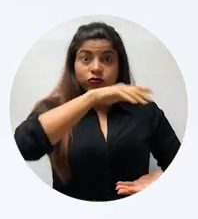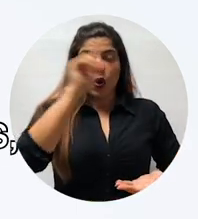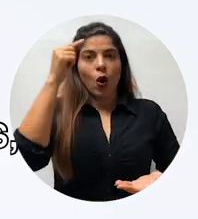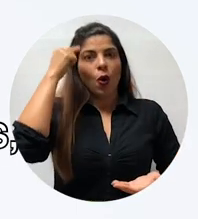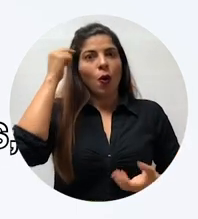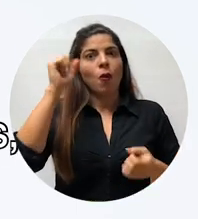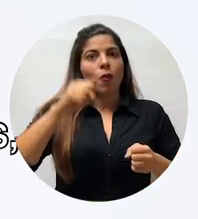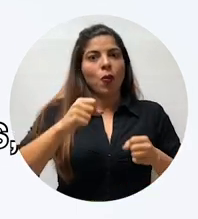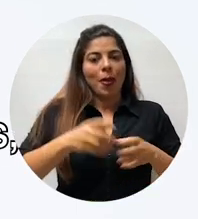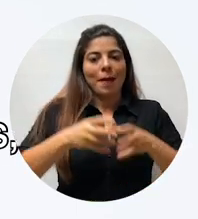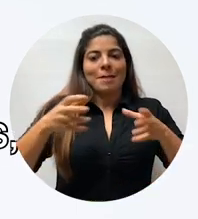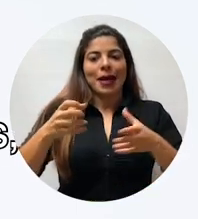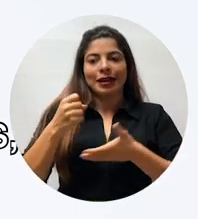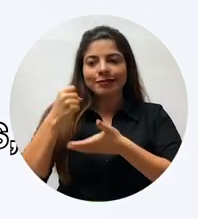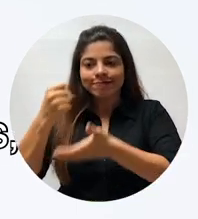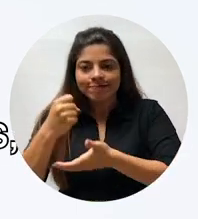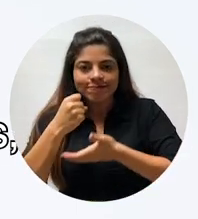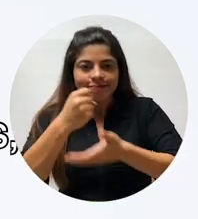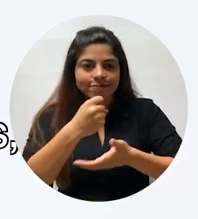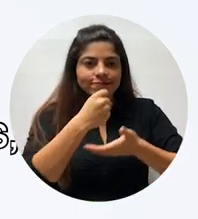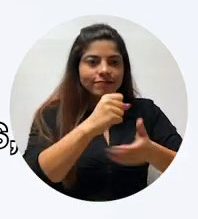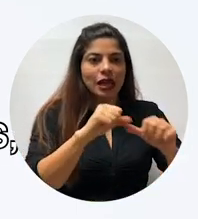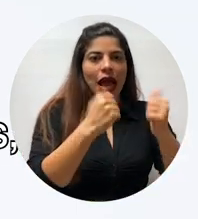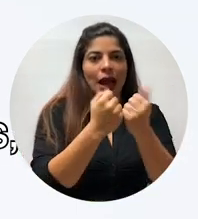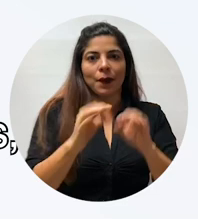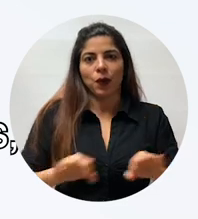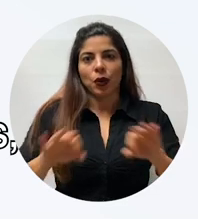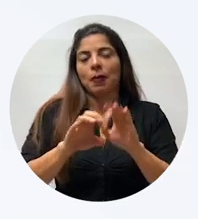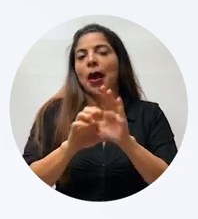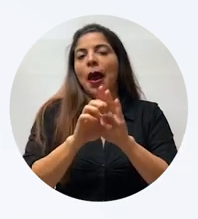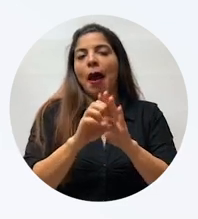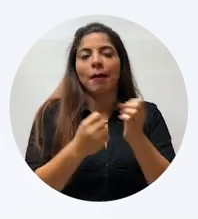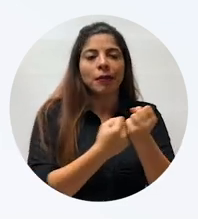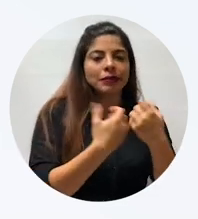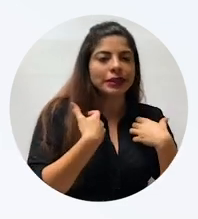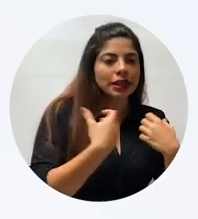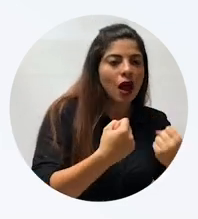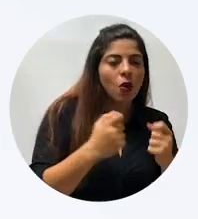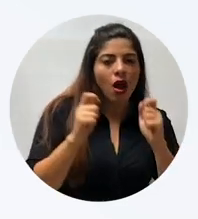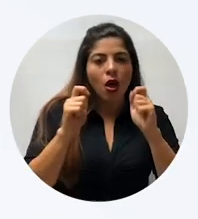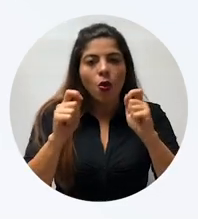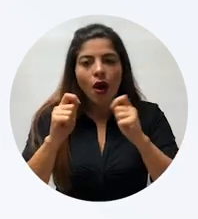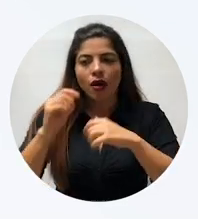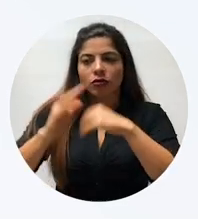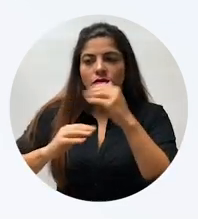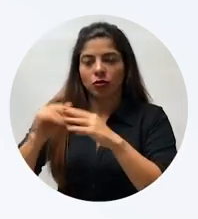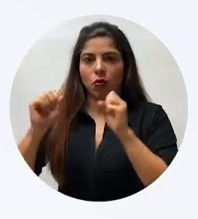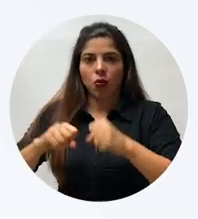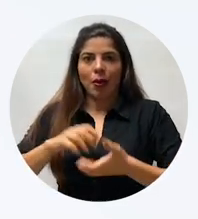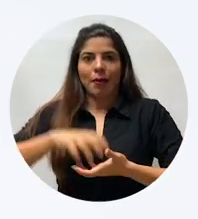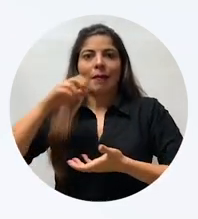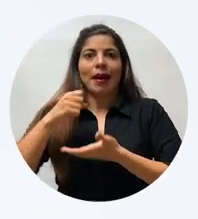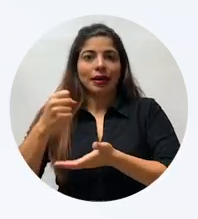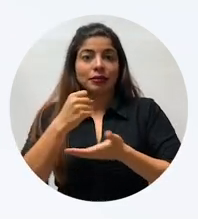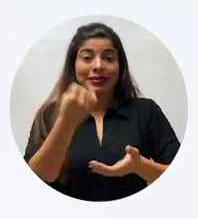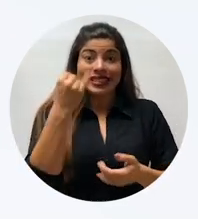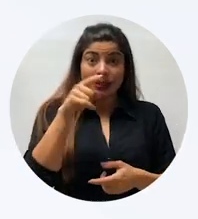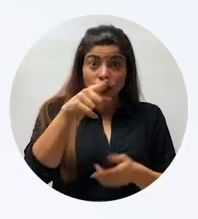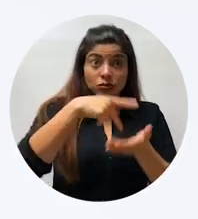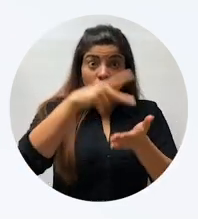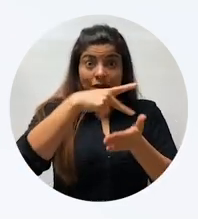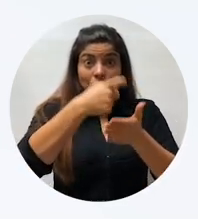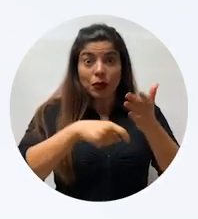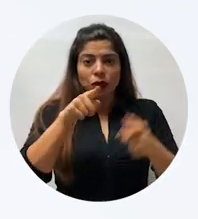el gobierno podrá incrementar la inversión en áreas prioritarias como salud, educación e infraestructura. Si usted